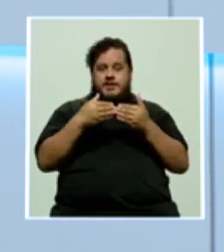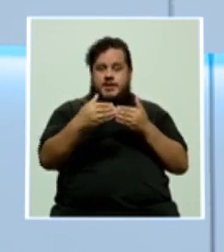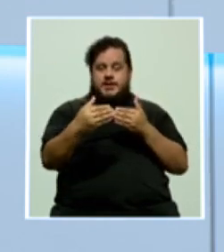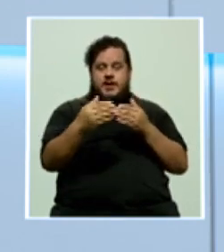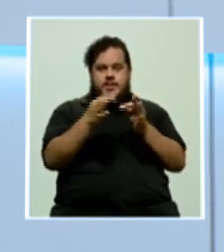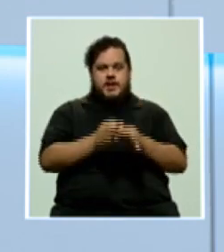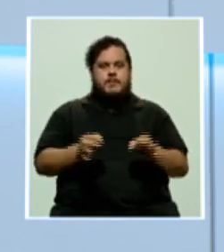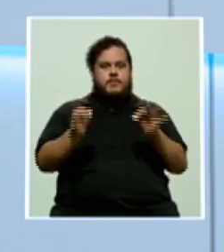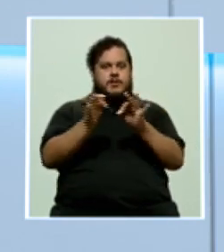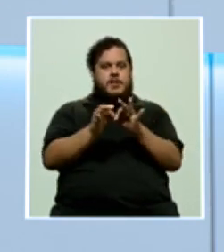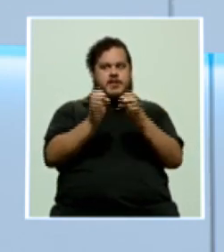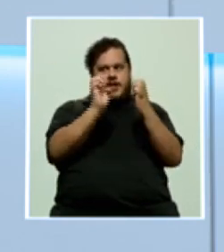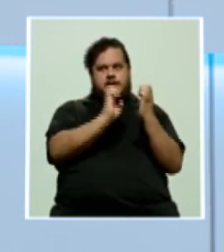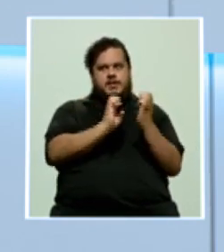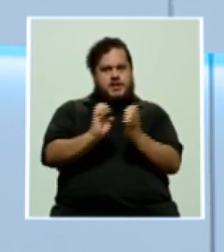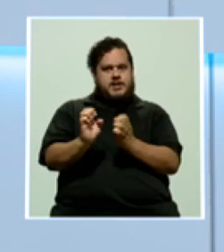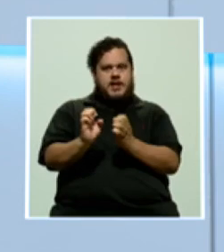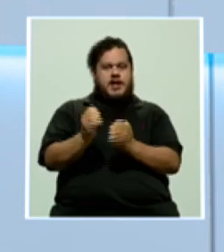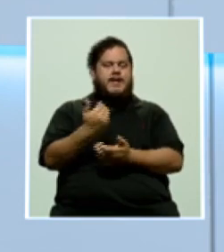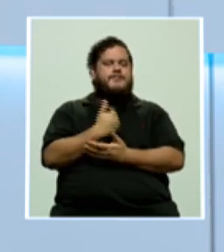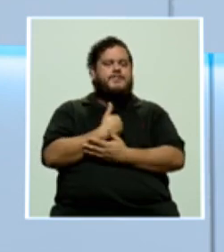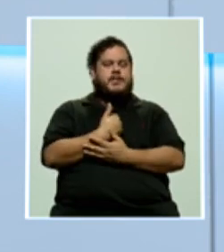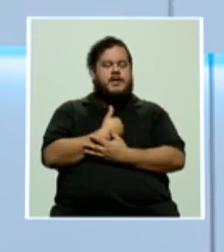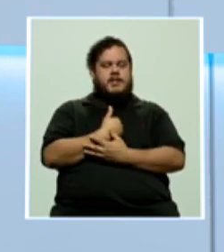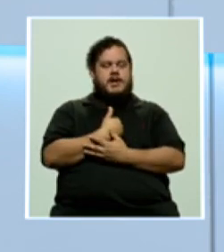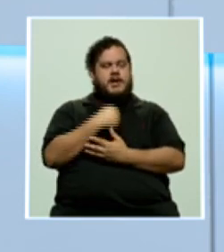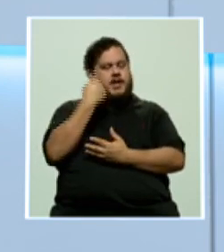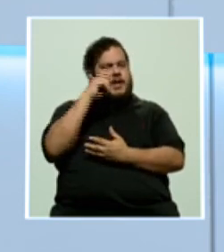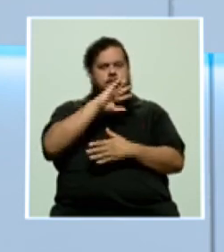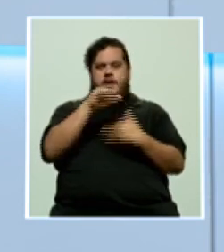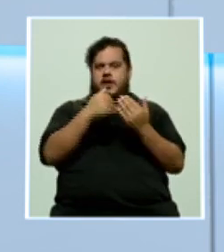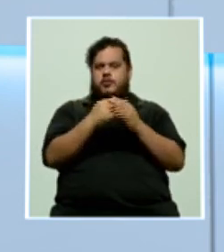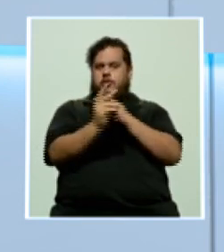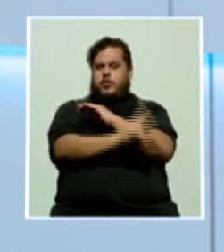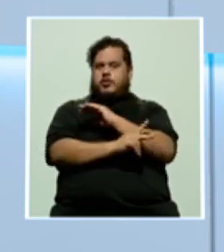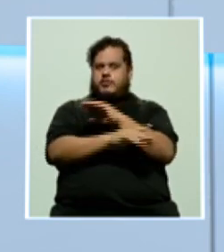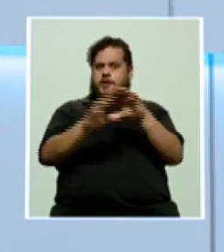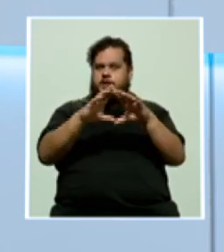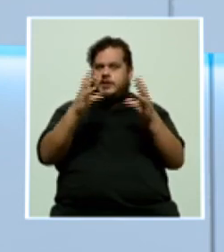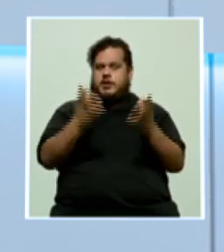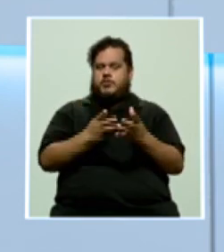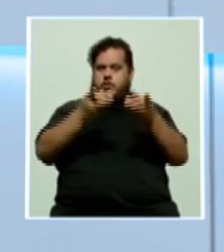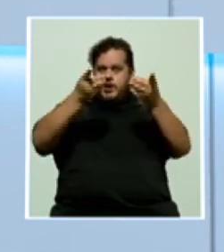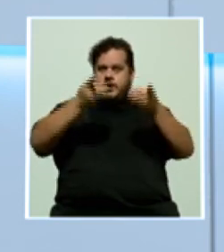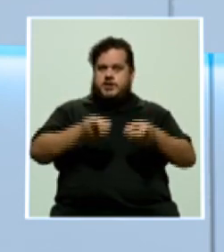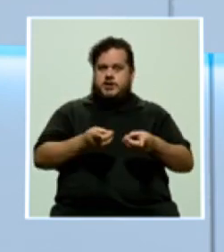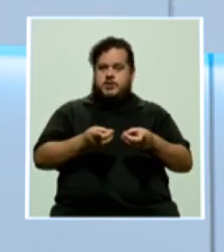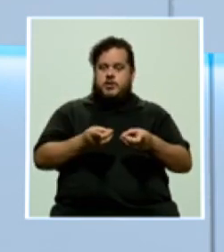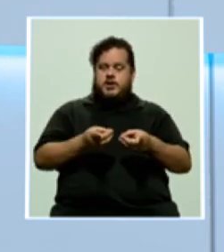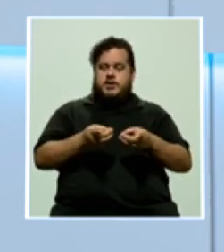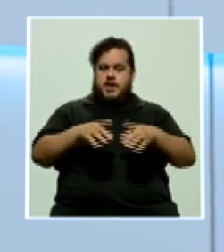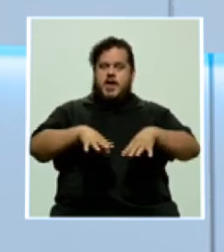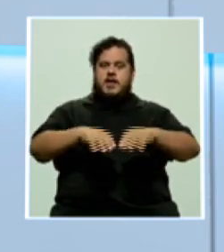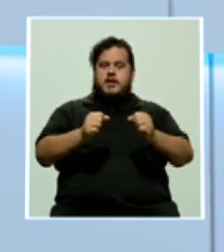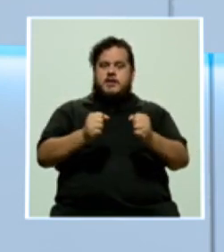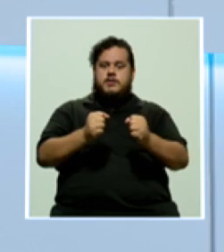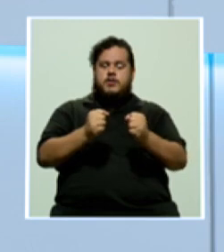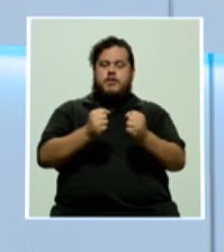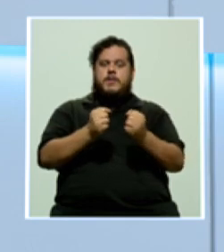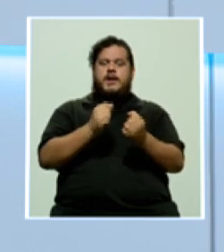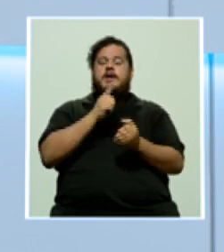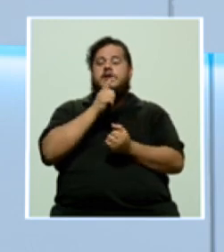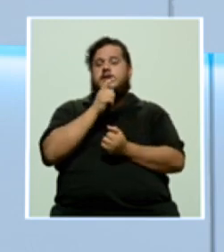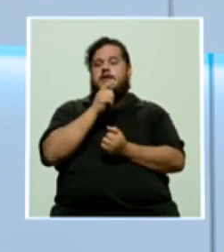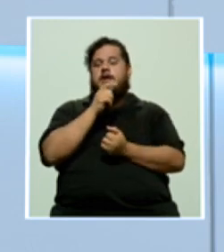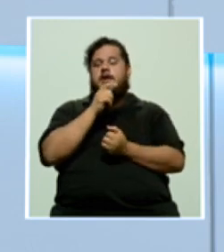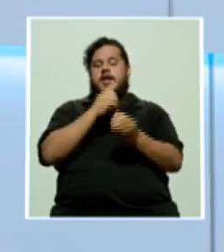importancia estratégica que tiene para todos los países del mundo las decisiones que toma el inquilino de